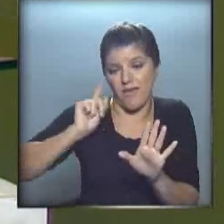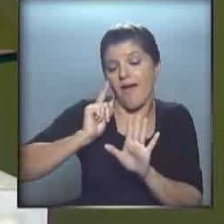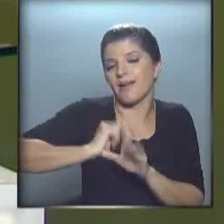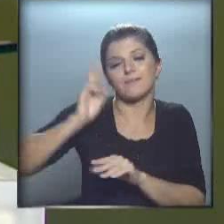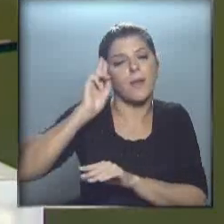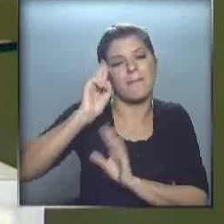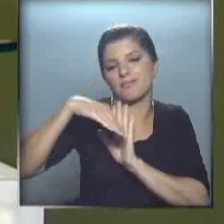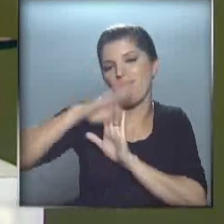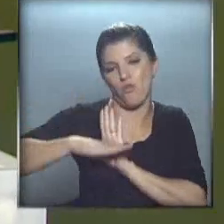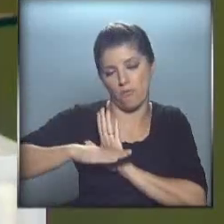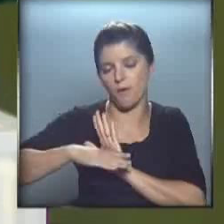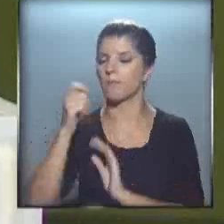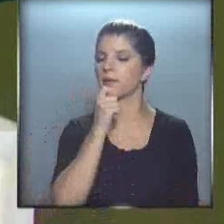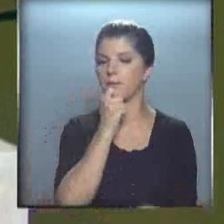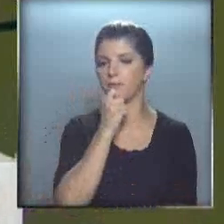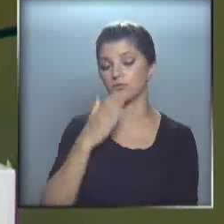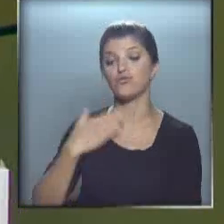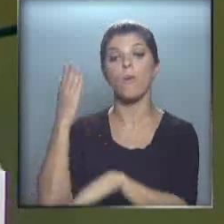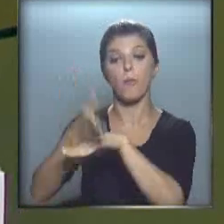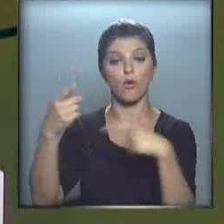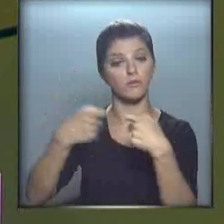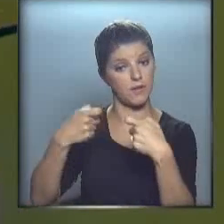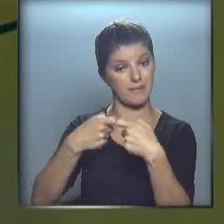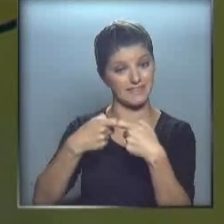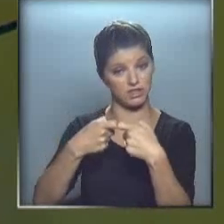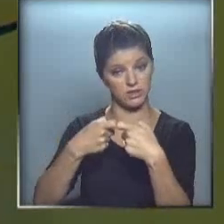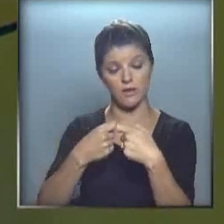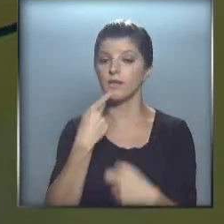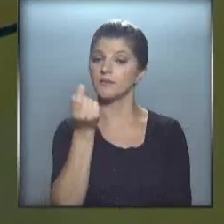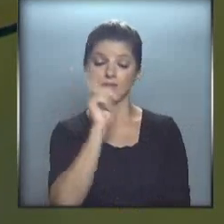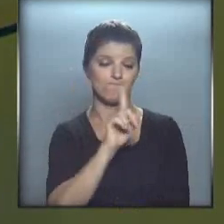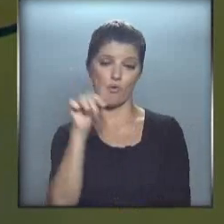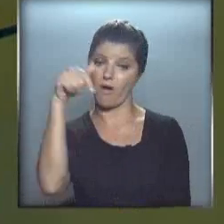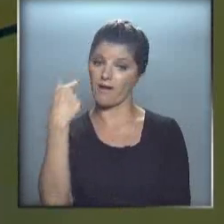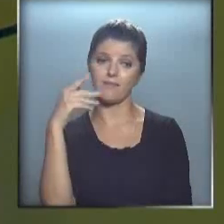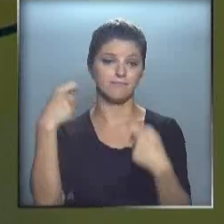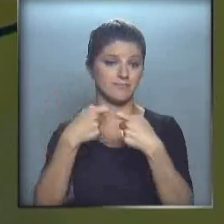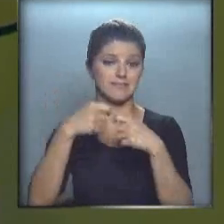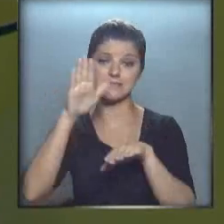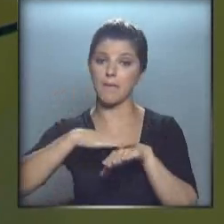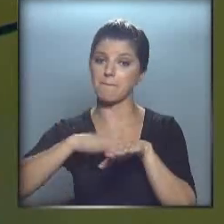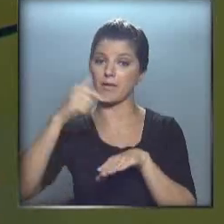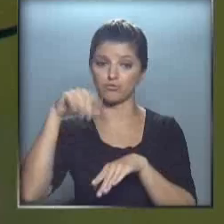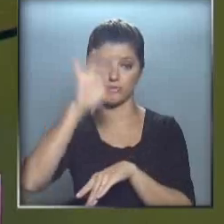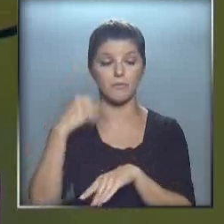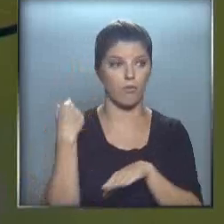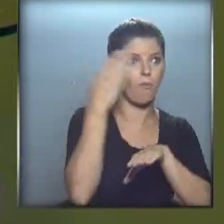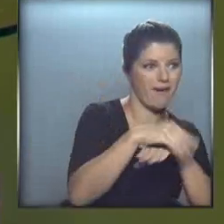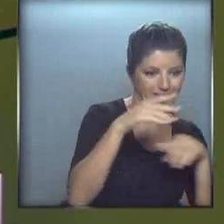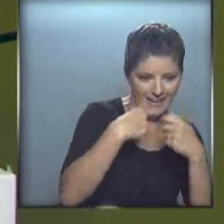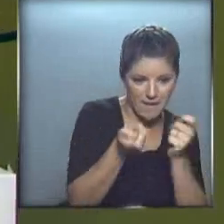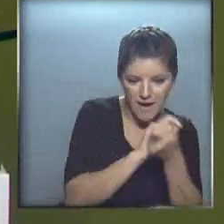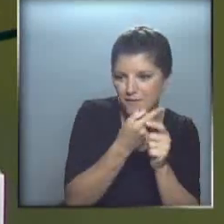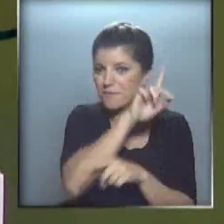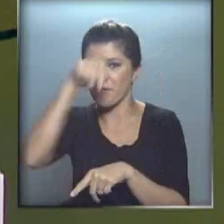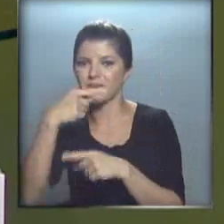Por ejemplo, vas con zapatilla deportiva y te dicen, no, la noche de zapato. Uh-huh. Vas corriendo a tu casa, te pones un zapato, no, es